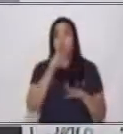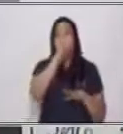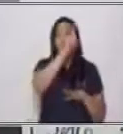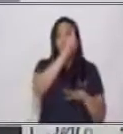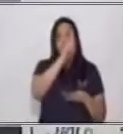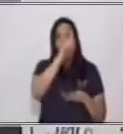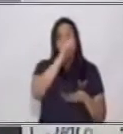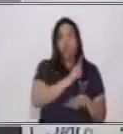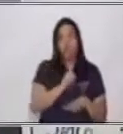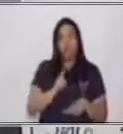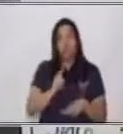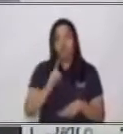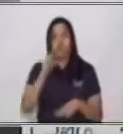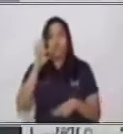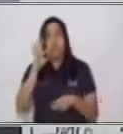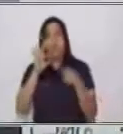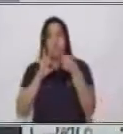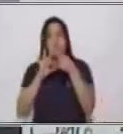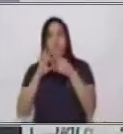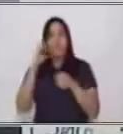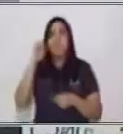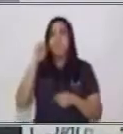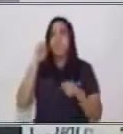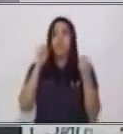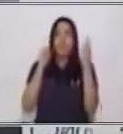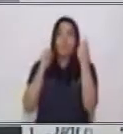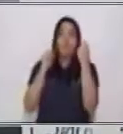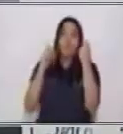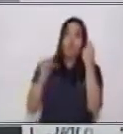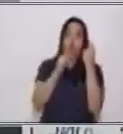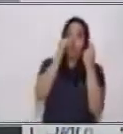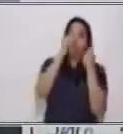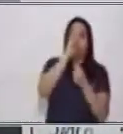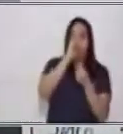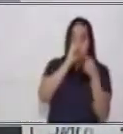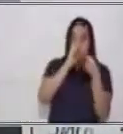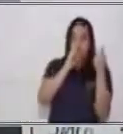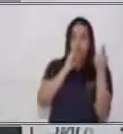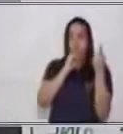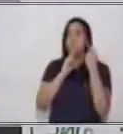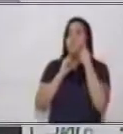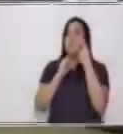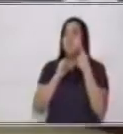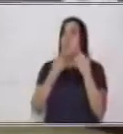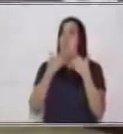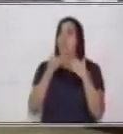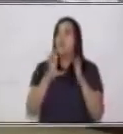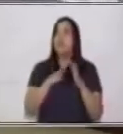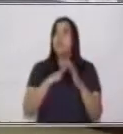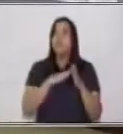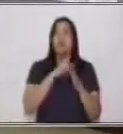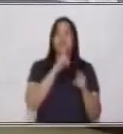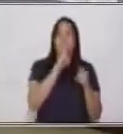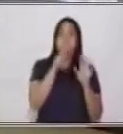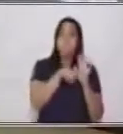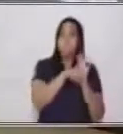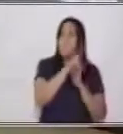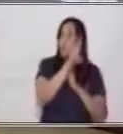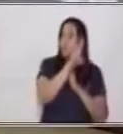Y entonces nos queda 0 por 4, 0. Menos 4 por 4, menos 16. 5 por